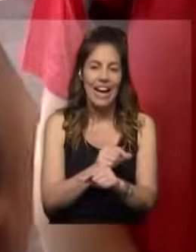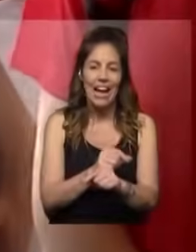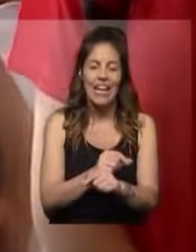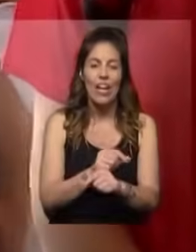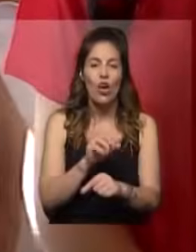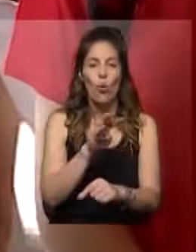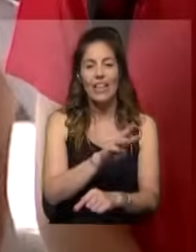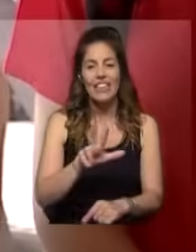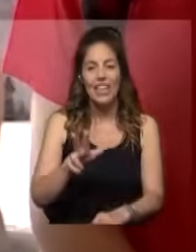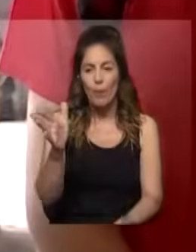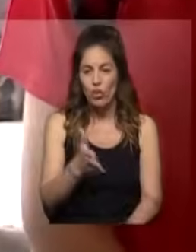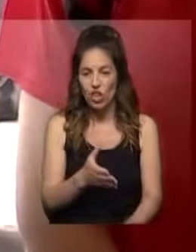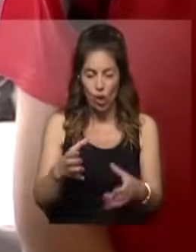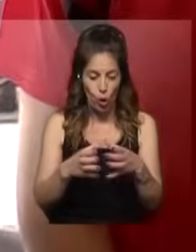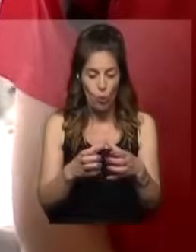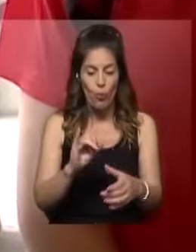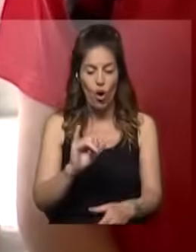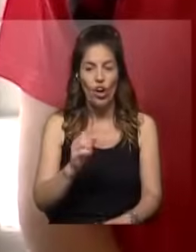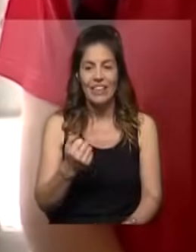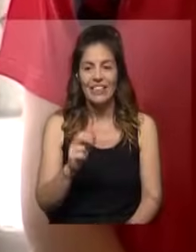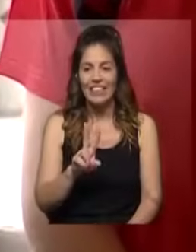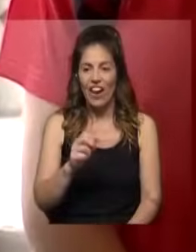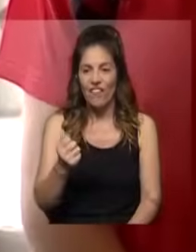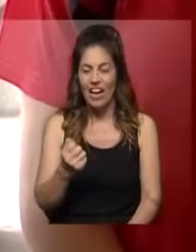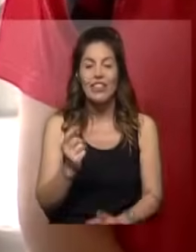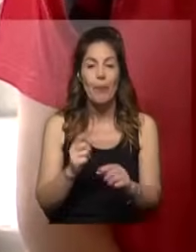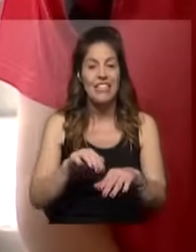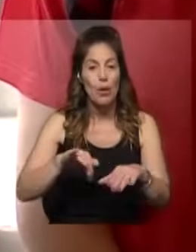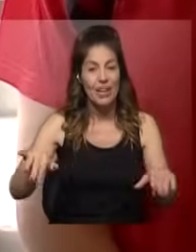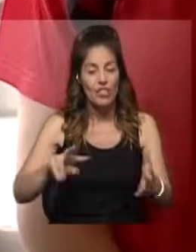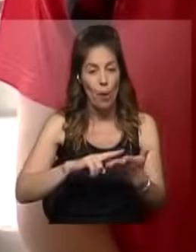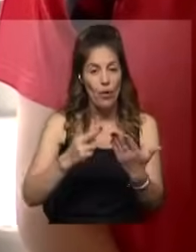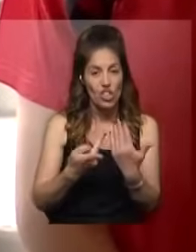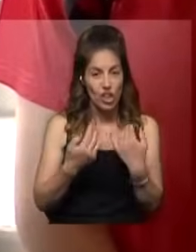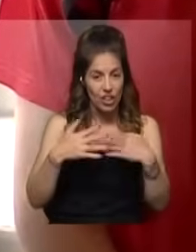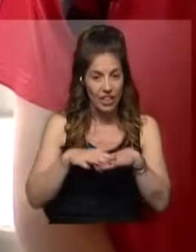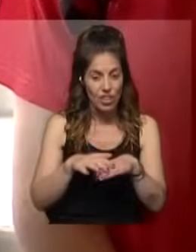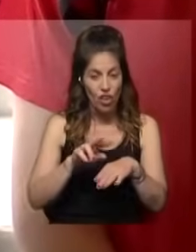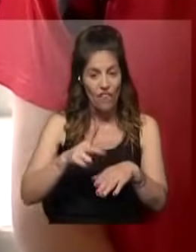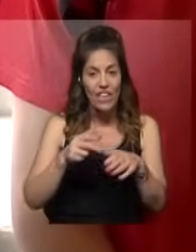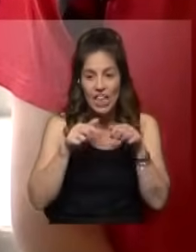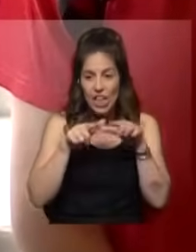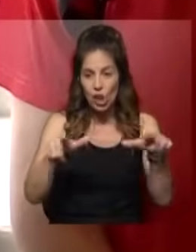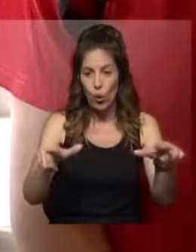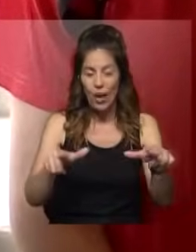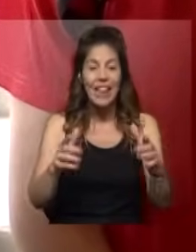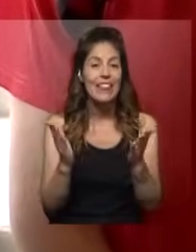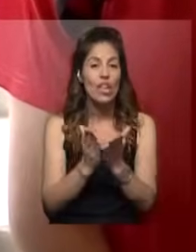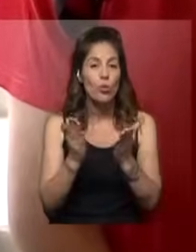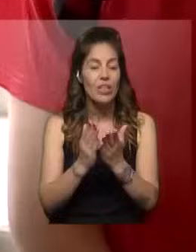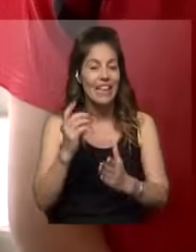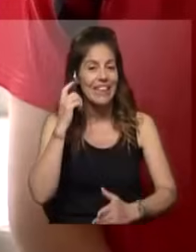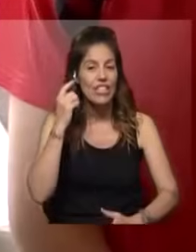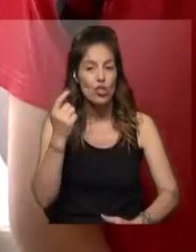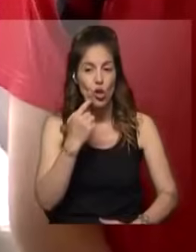grupos del iaba Pero además con la separación del proyecto de integración bilingüe de estudiantes sordos que se saca de los liceos y se